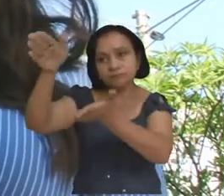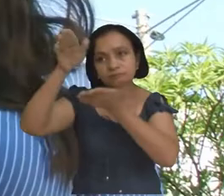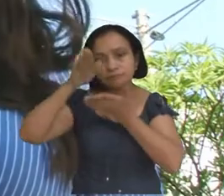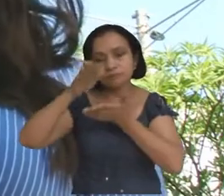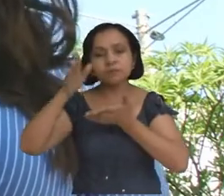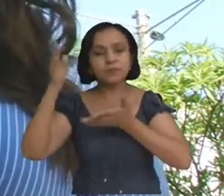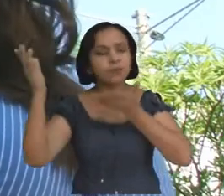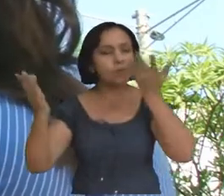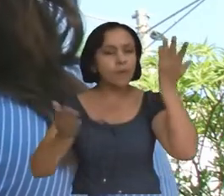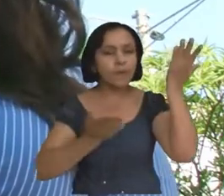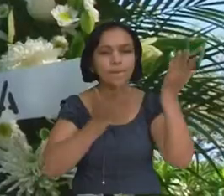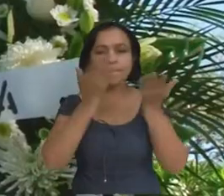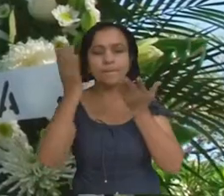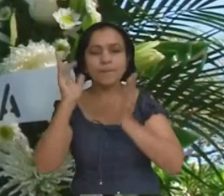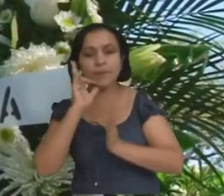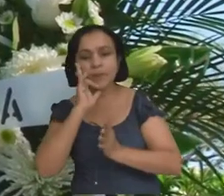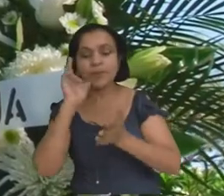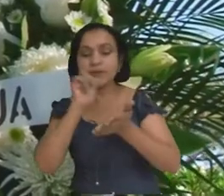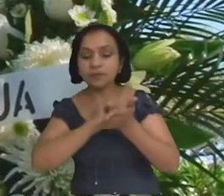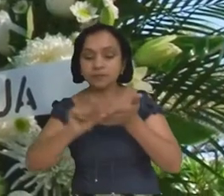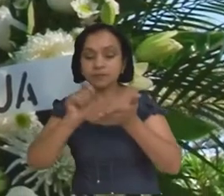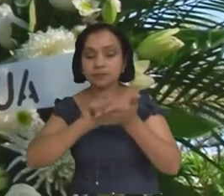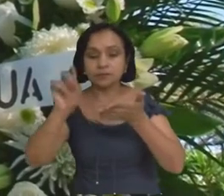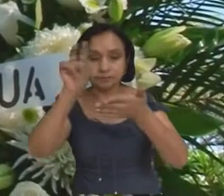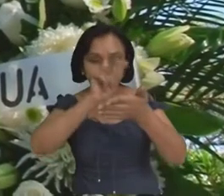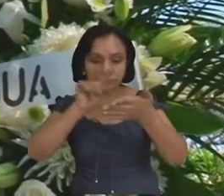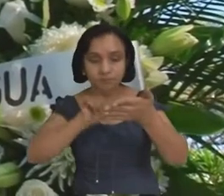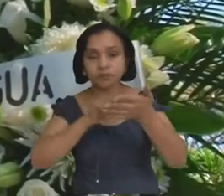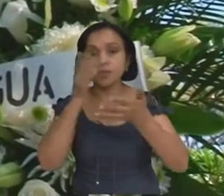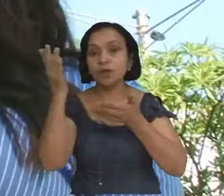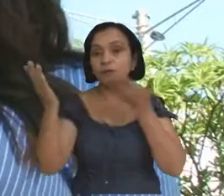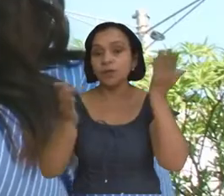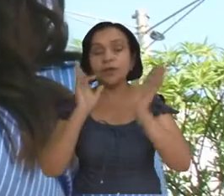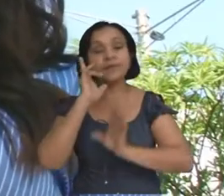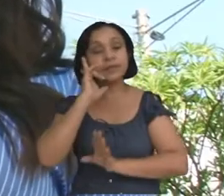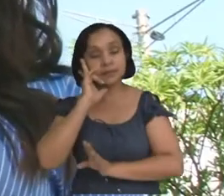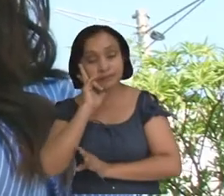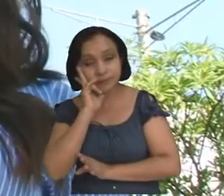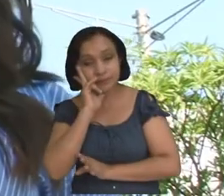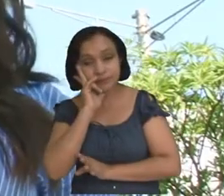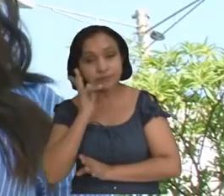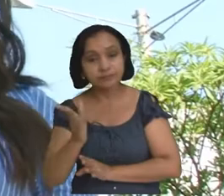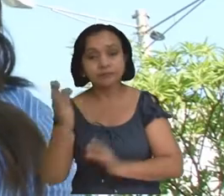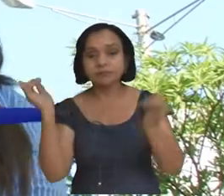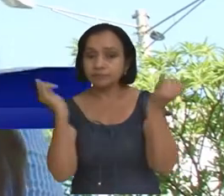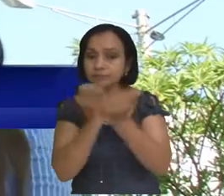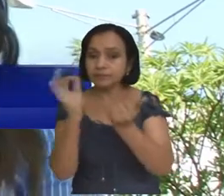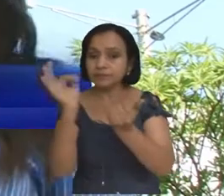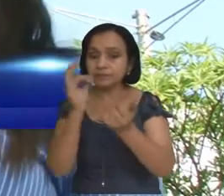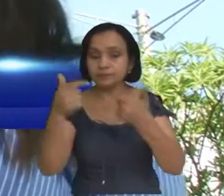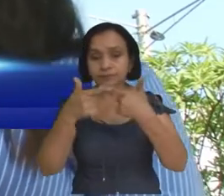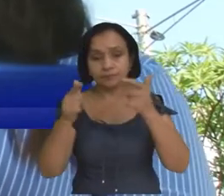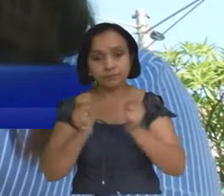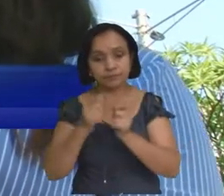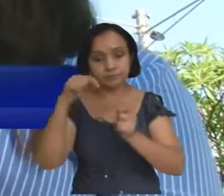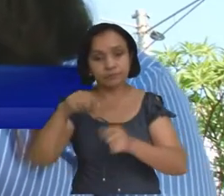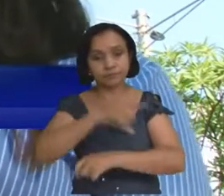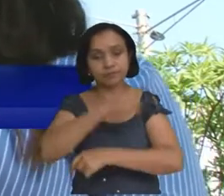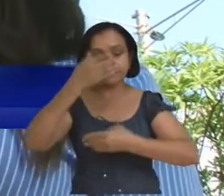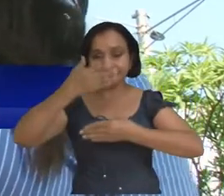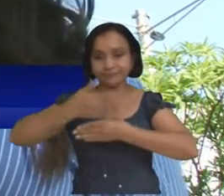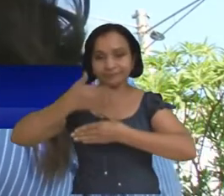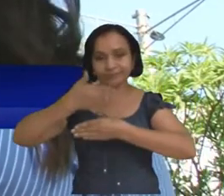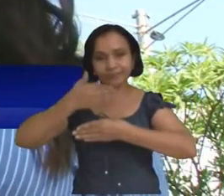a través también de las escrituras y lecturas de la poesía de Rubén. Es por eso que también desde el movimiento estaremos hoy en el Teatro